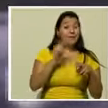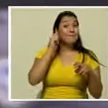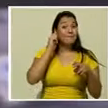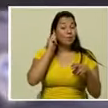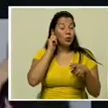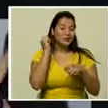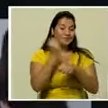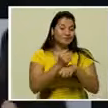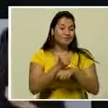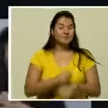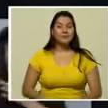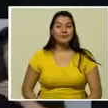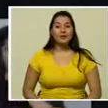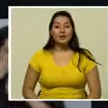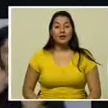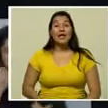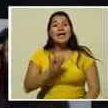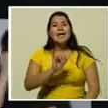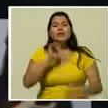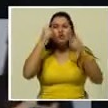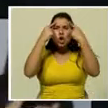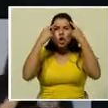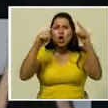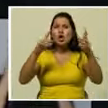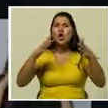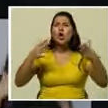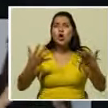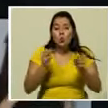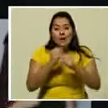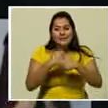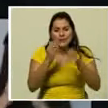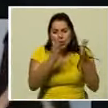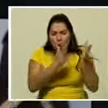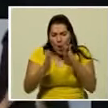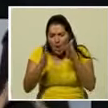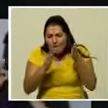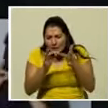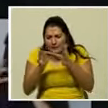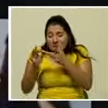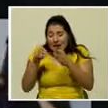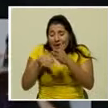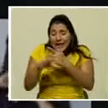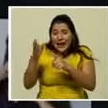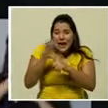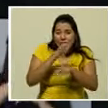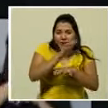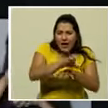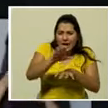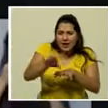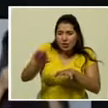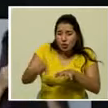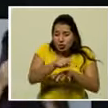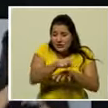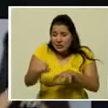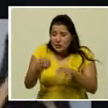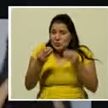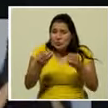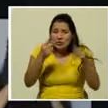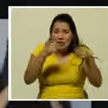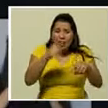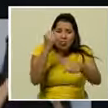parejas. Esto se alcanzó ejecutando planes especializados en cantones con una alta incidencia de violencia